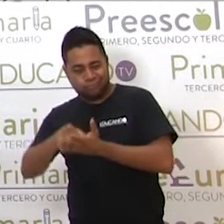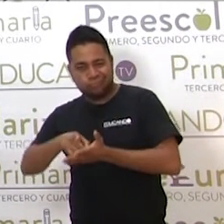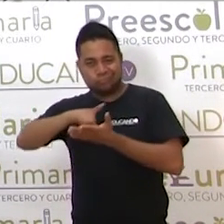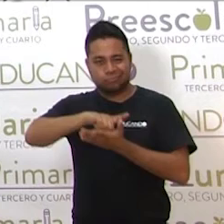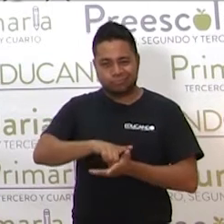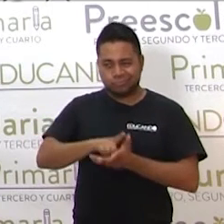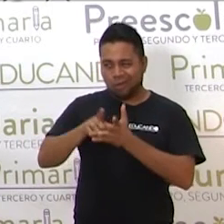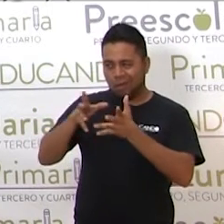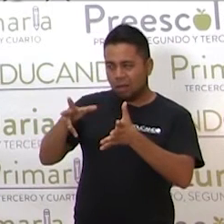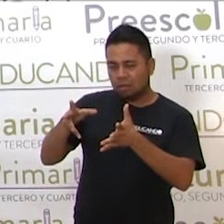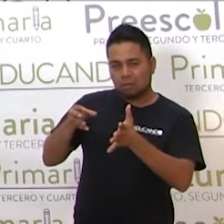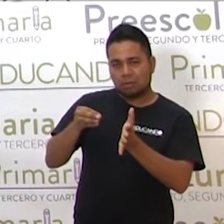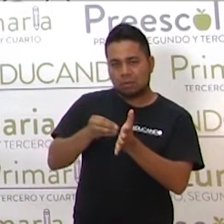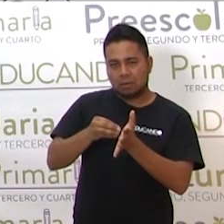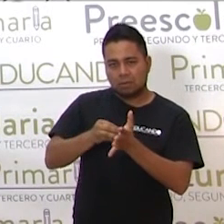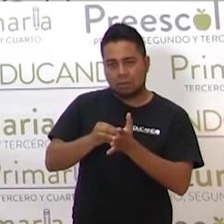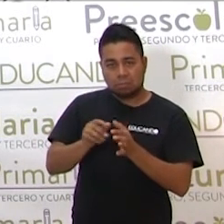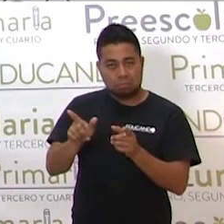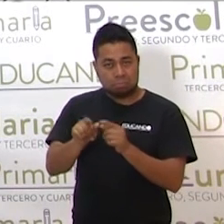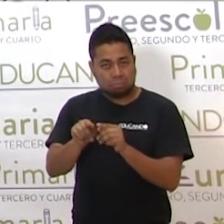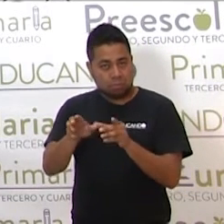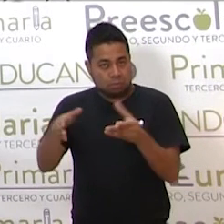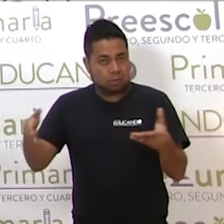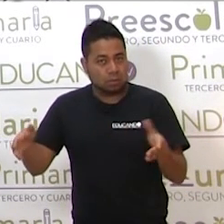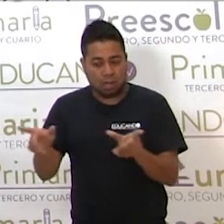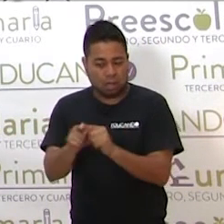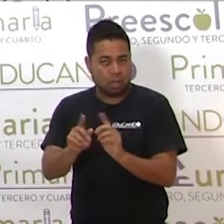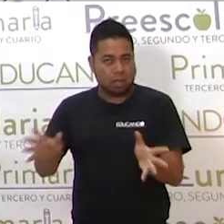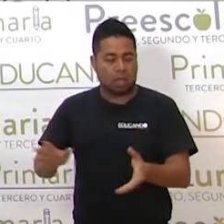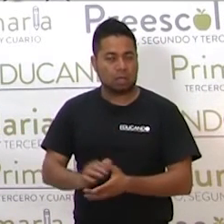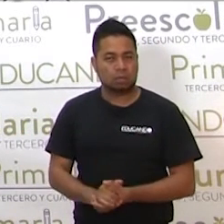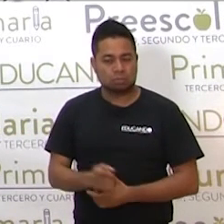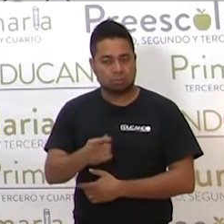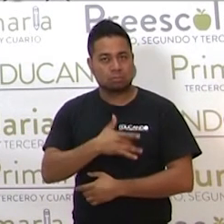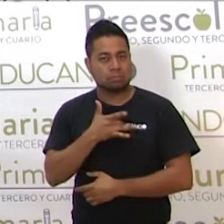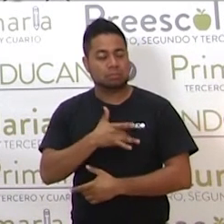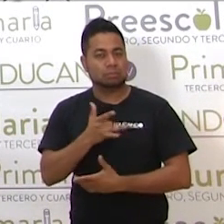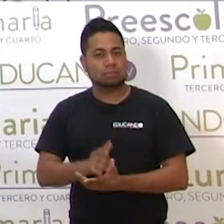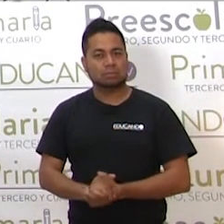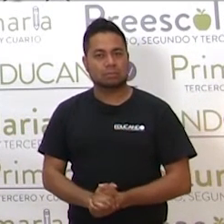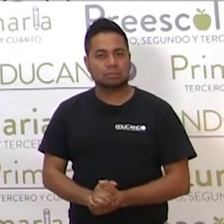ahí. Ese es todo el cuento. ¿Qué les parece?